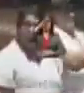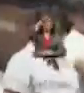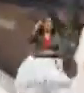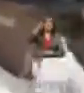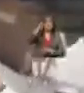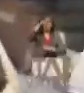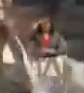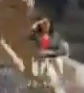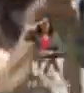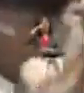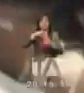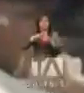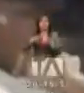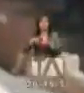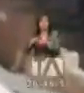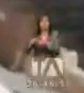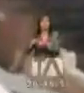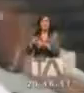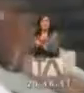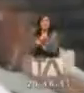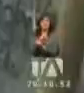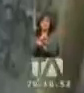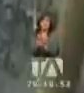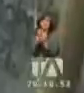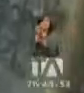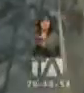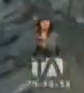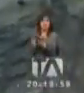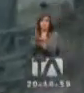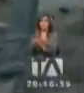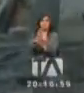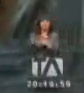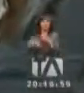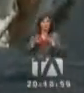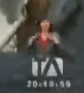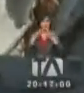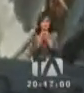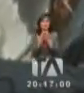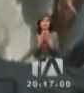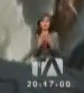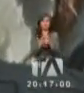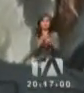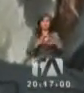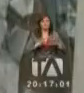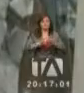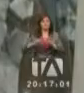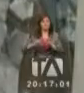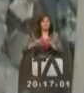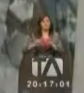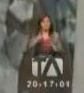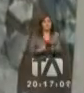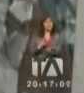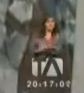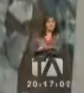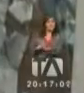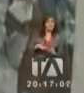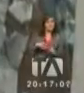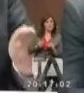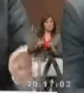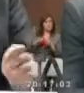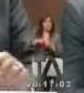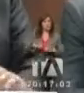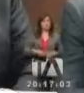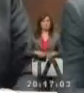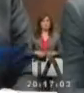de Fiscalía y de la Función Judicial, que actuarán dentro de un comité multisectorial para dar una solución integral a este